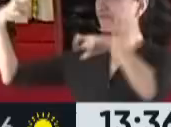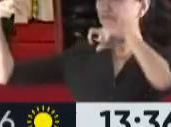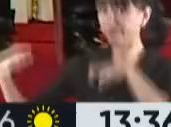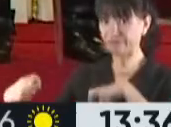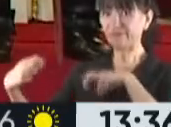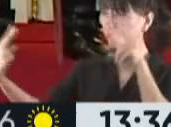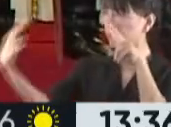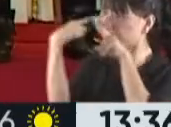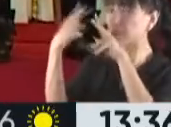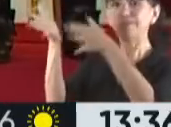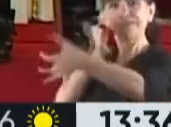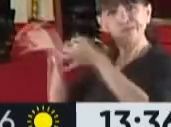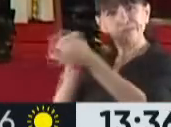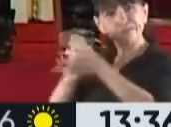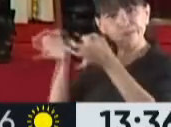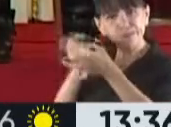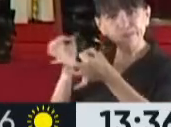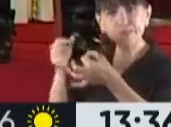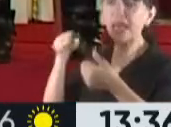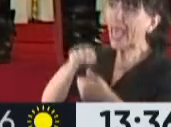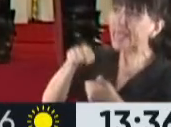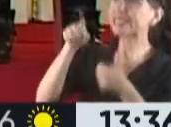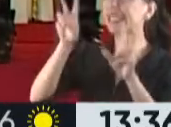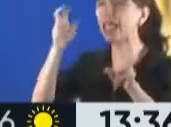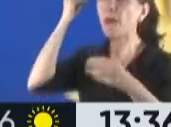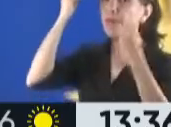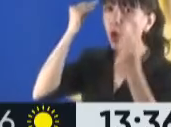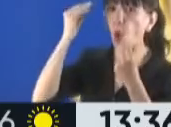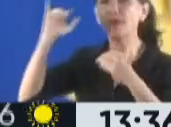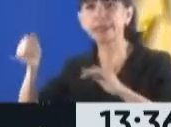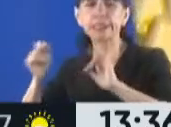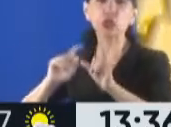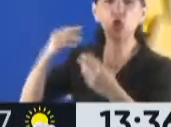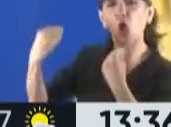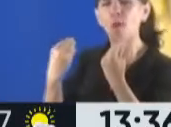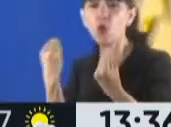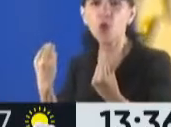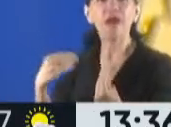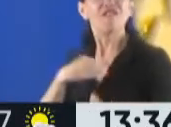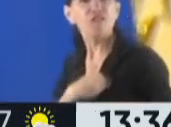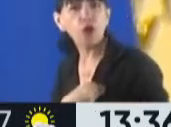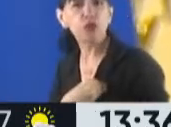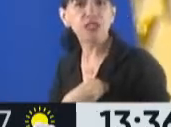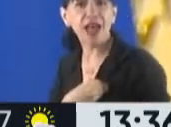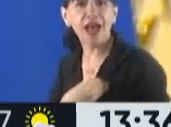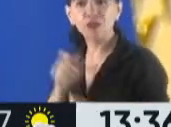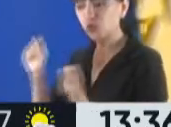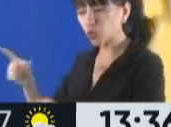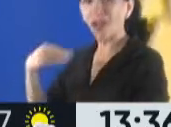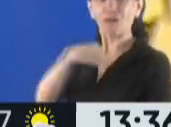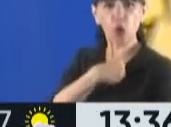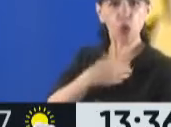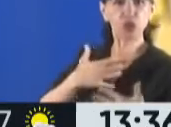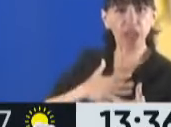ojos, planteándonos la preocupación y viendo la voluntad de todos de querer llegar a un acuerdo con la